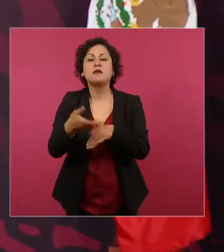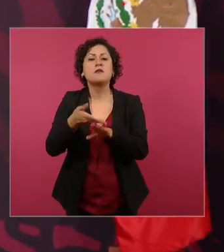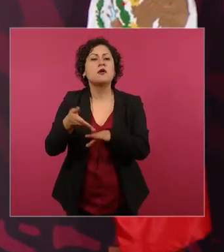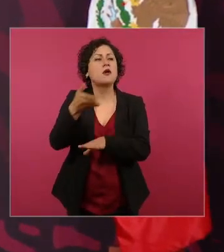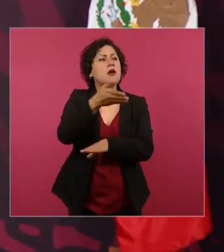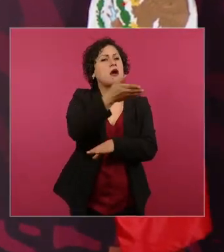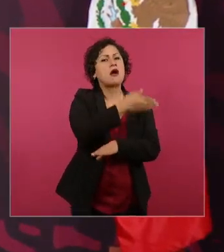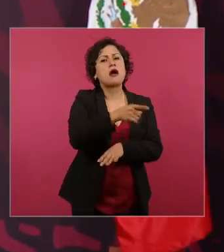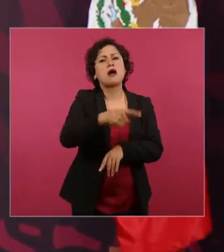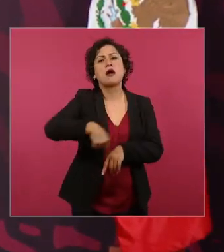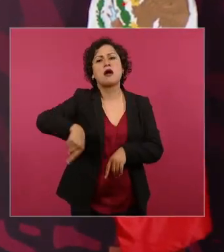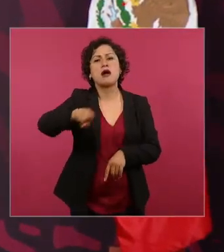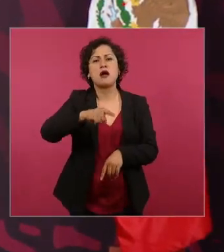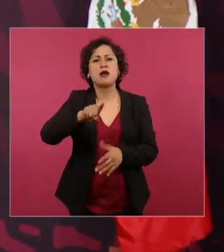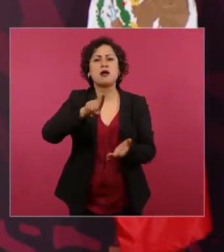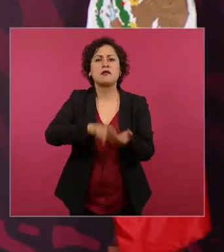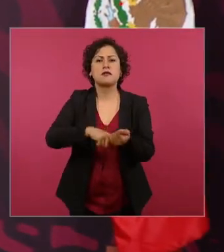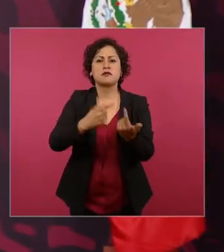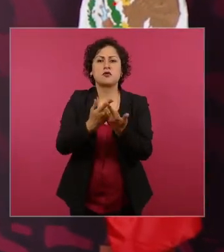los contratos colectivos